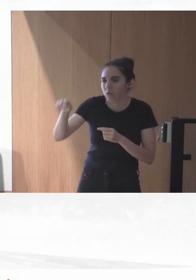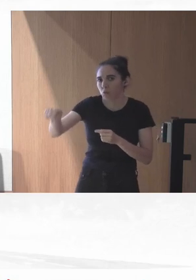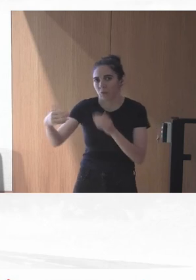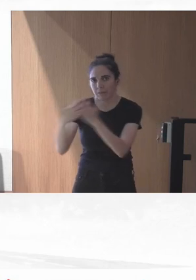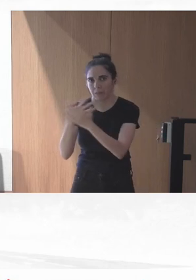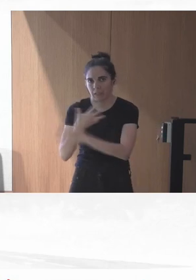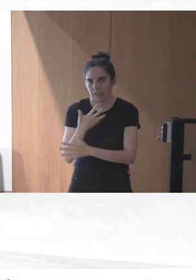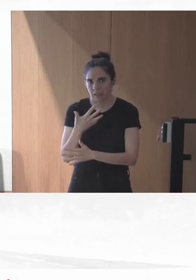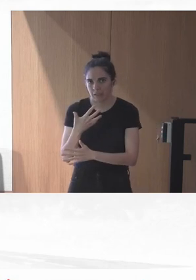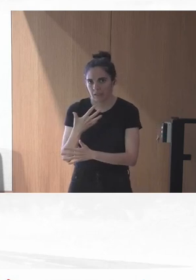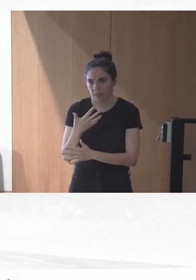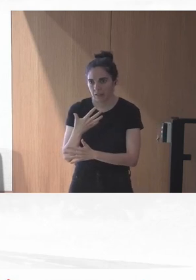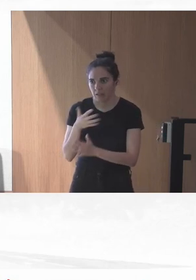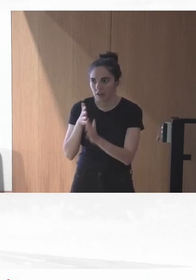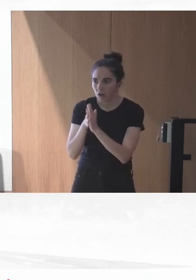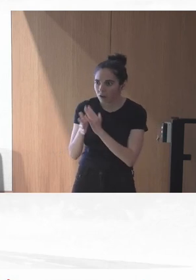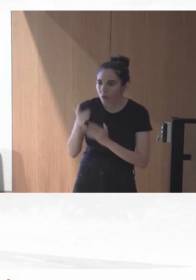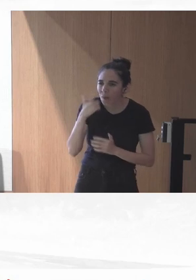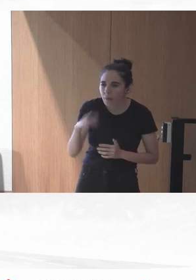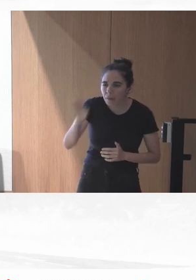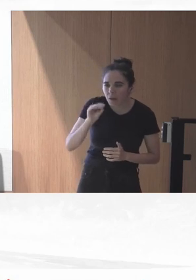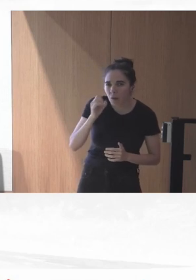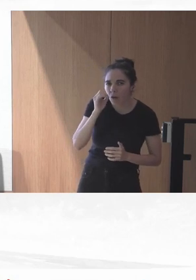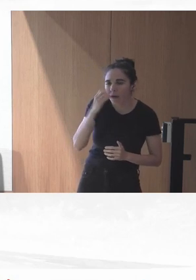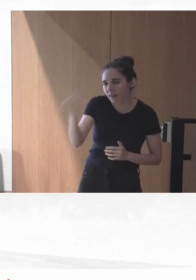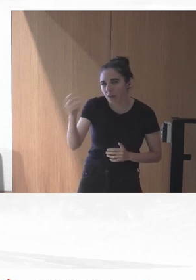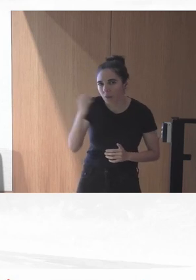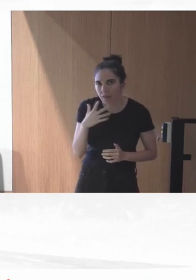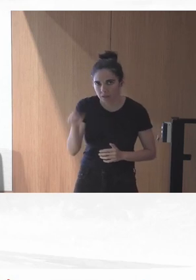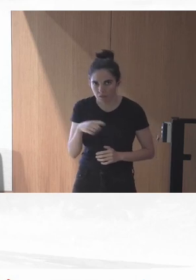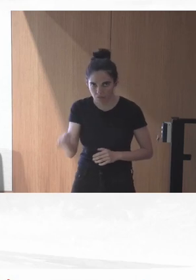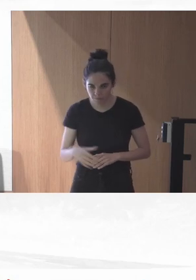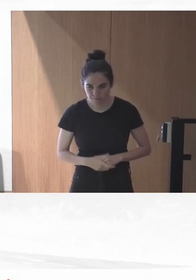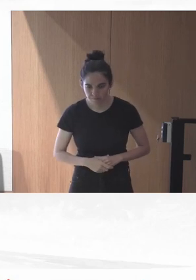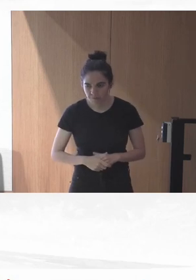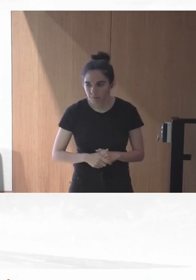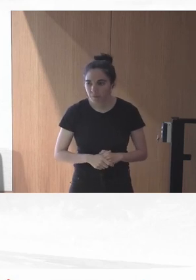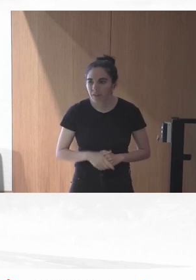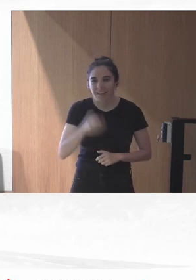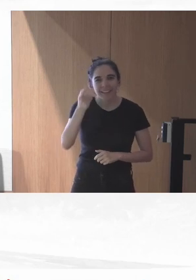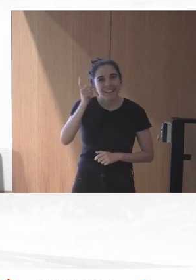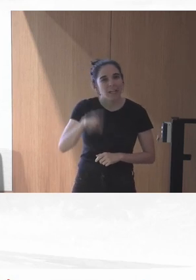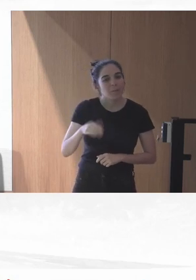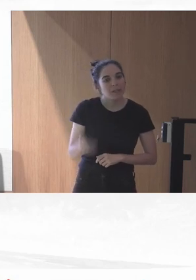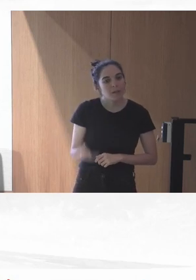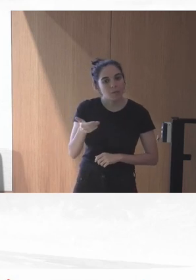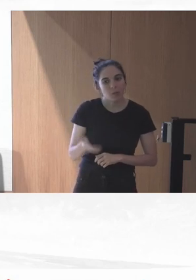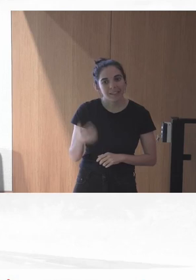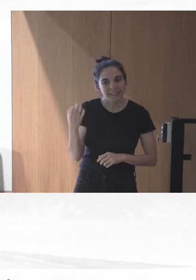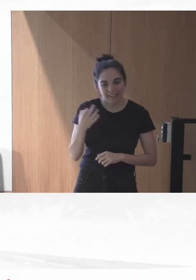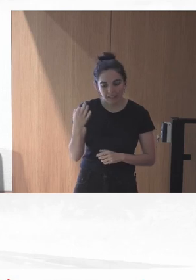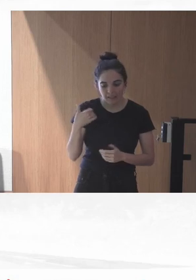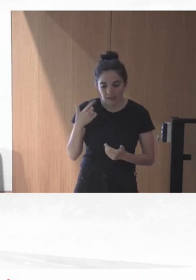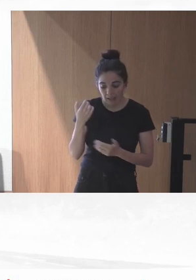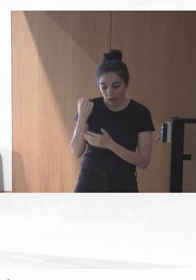tener un mayor feedback?». Algo que me parece muy, muy importante a tener en cuenta es tener este apoyo también en